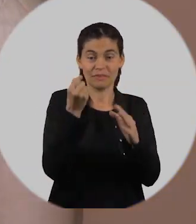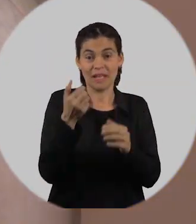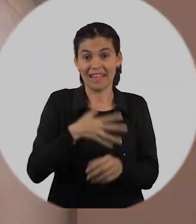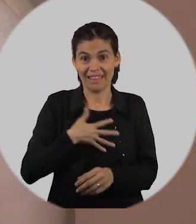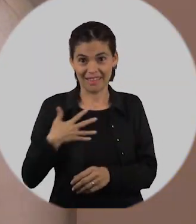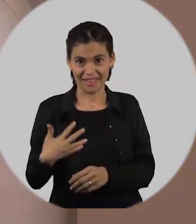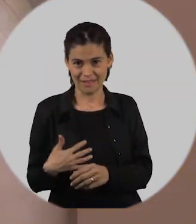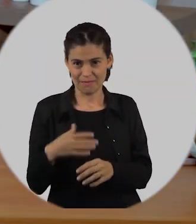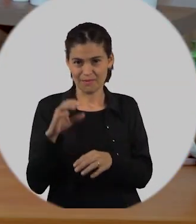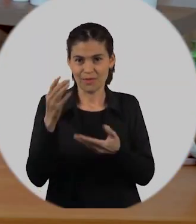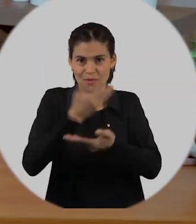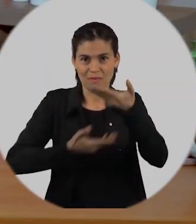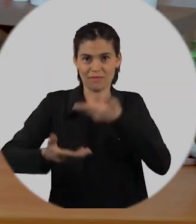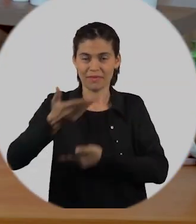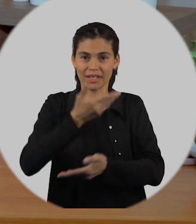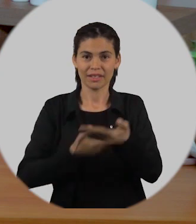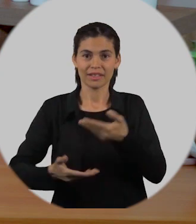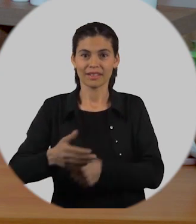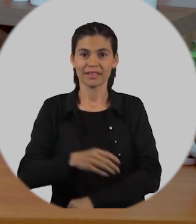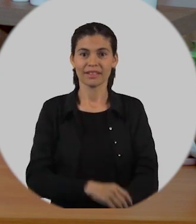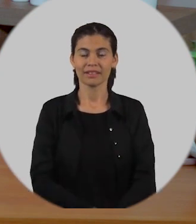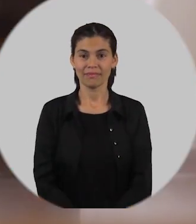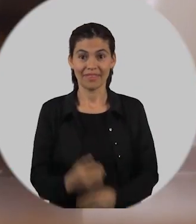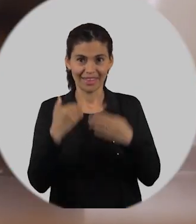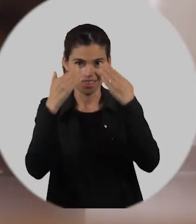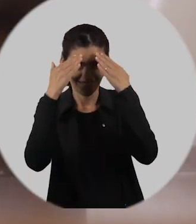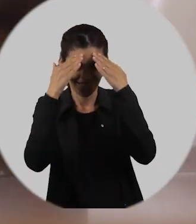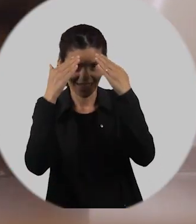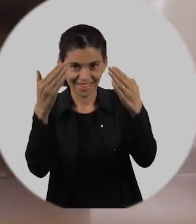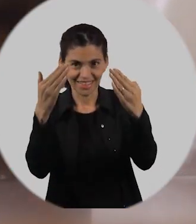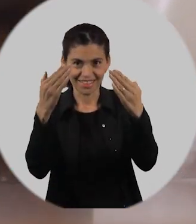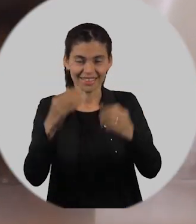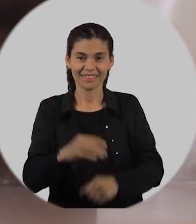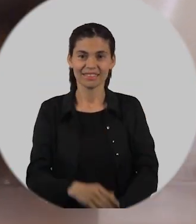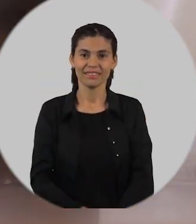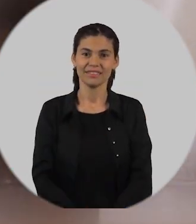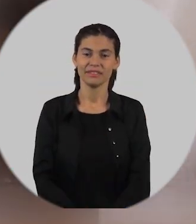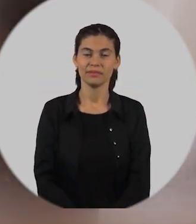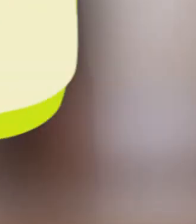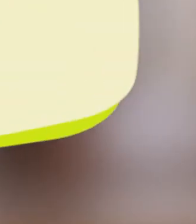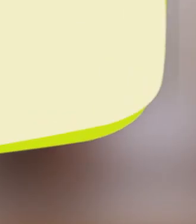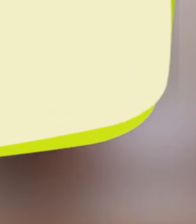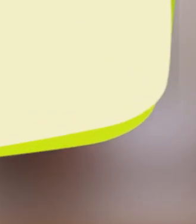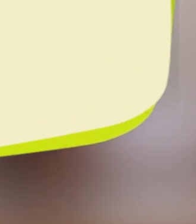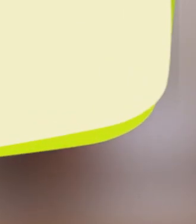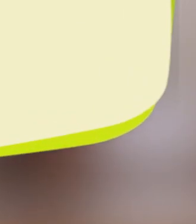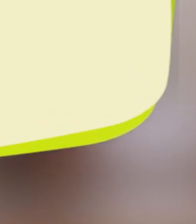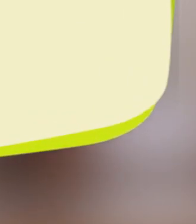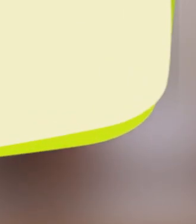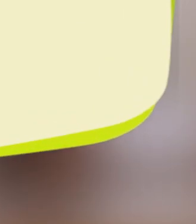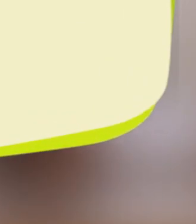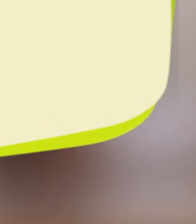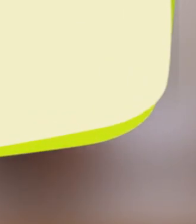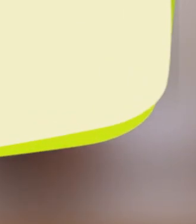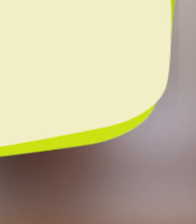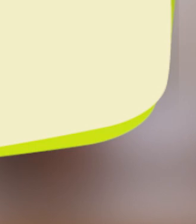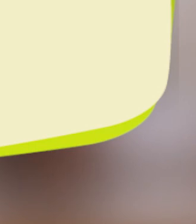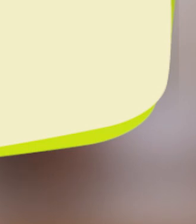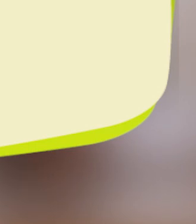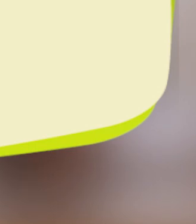Espero que hayan disfrutado. Muchas gracias.